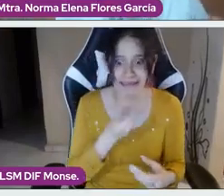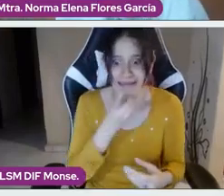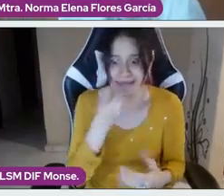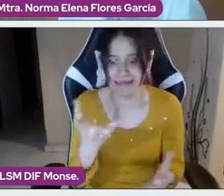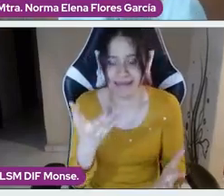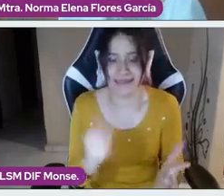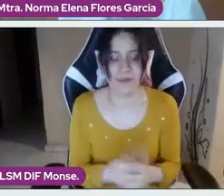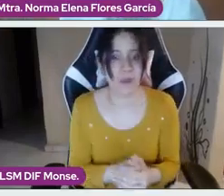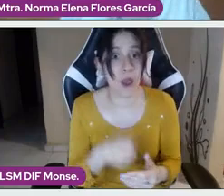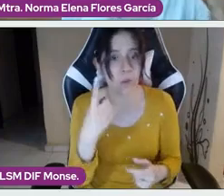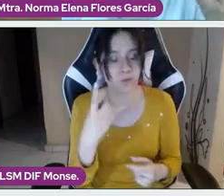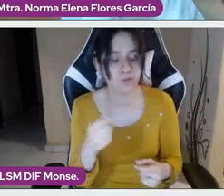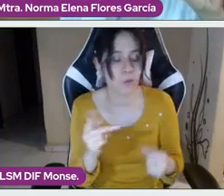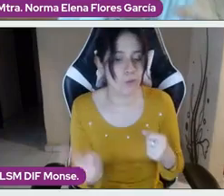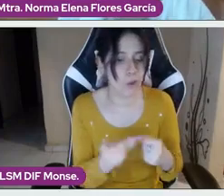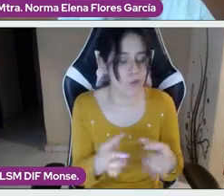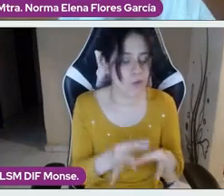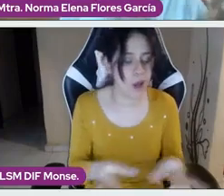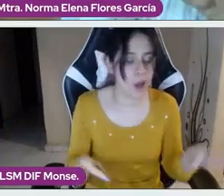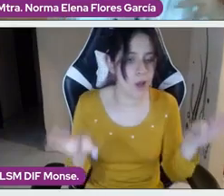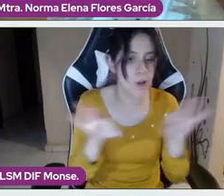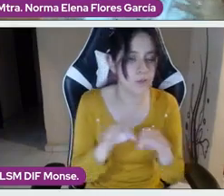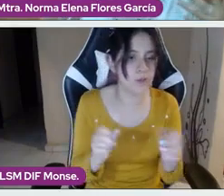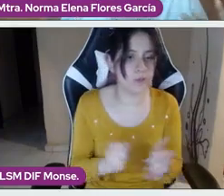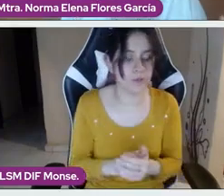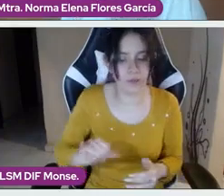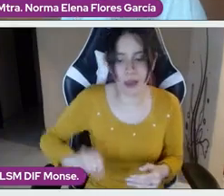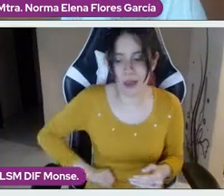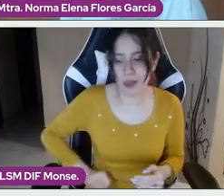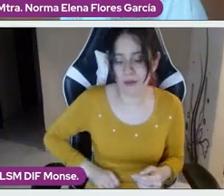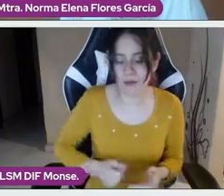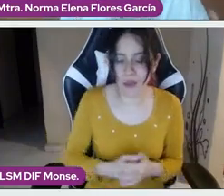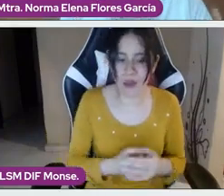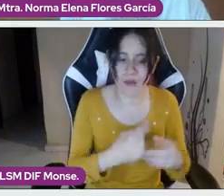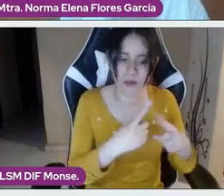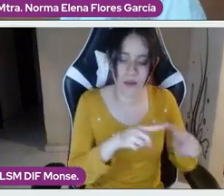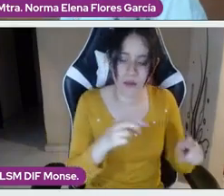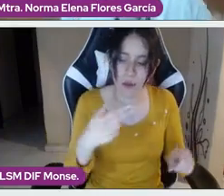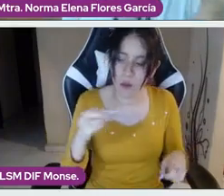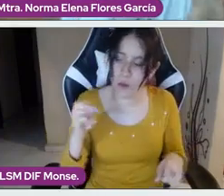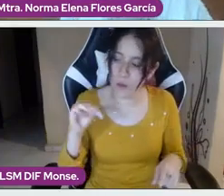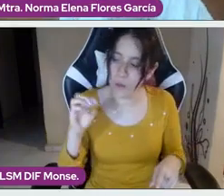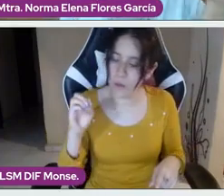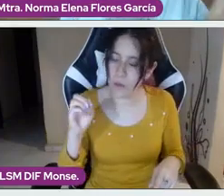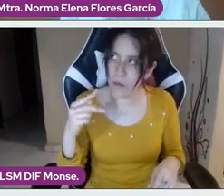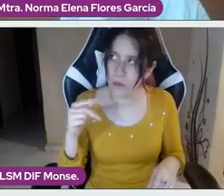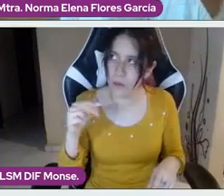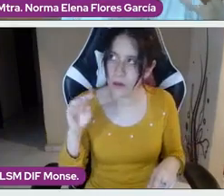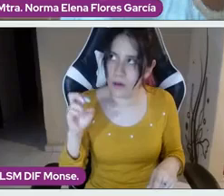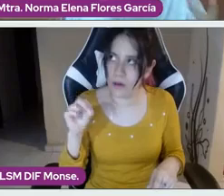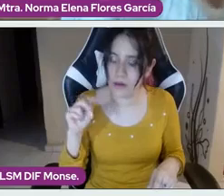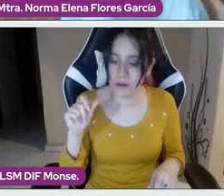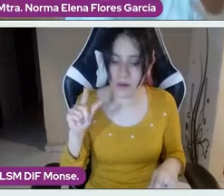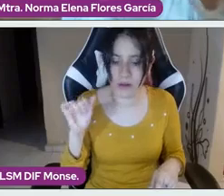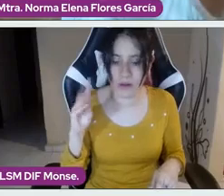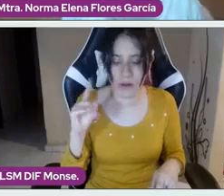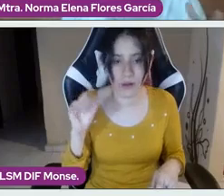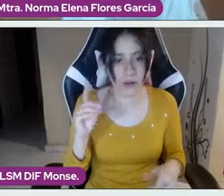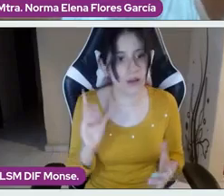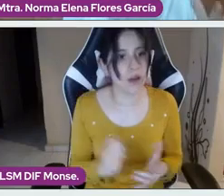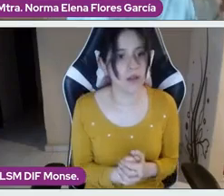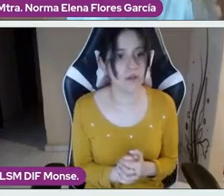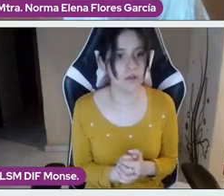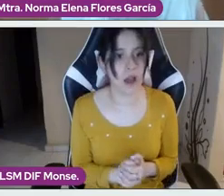parece sumamente también interesante. Diferencia en monoparentalidad decidida, es decir, aquella que es, lo